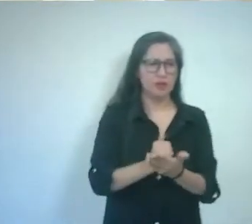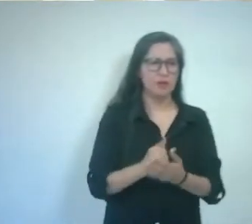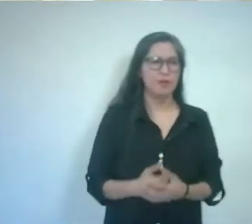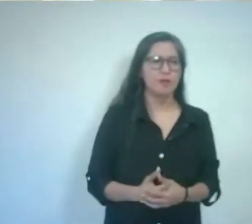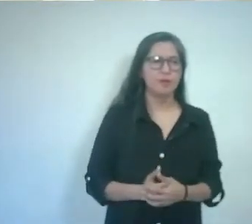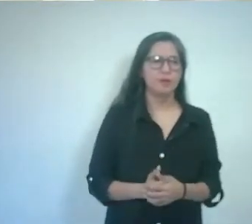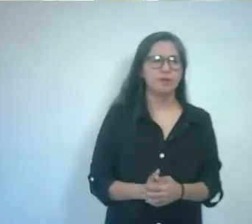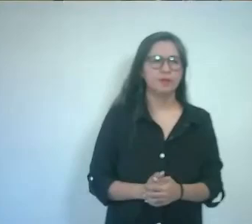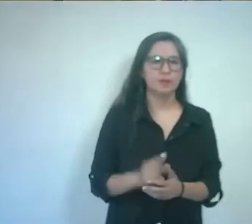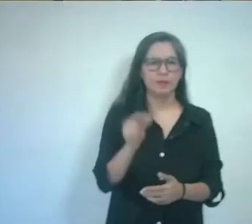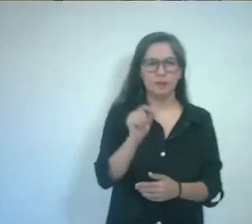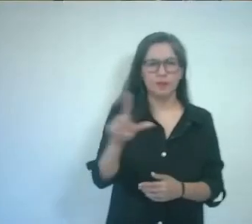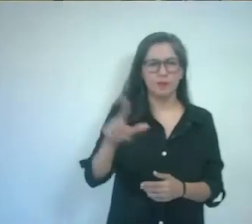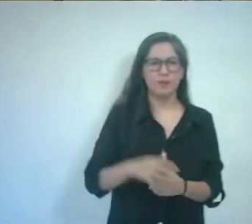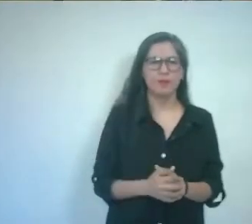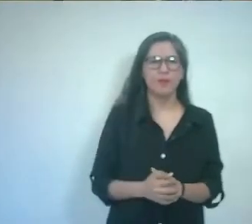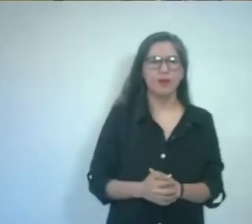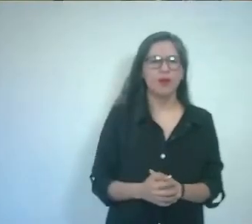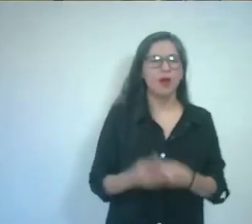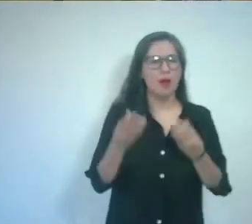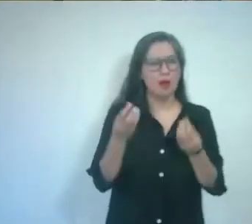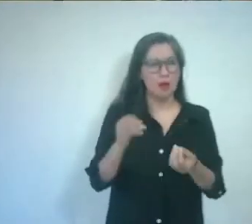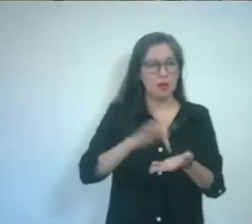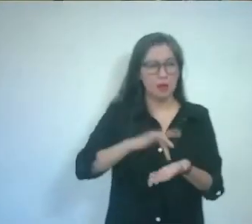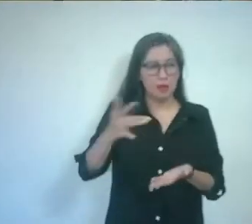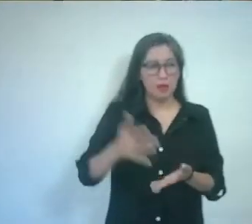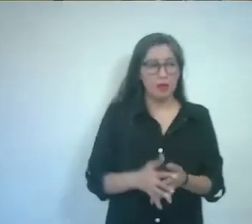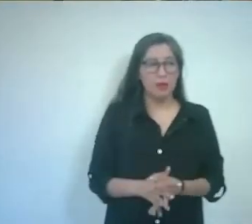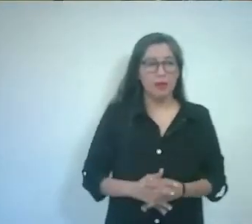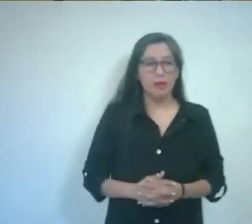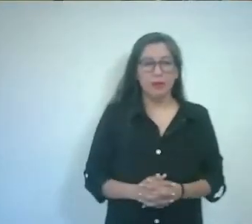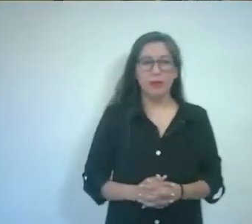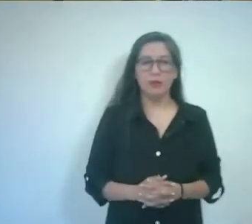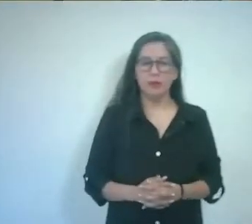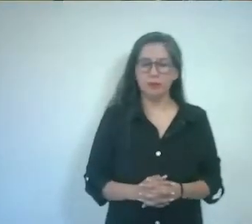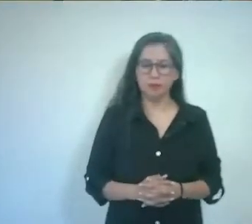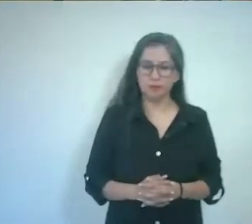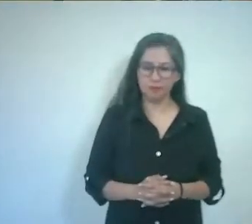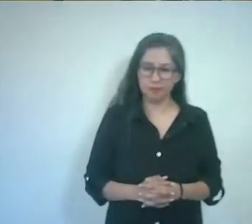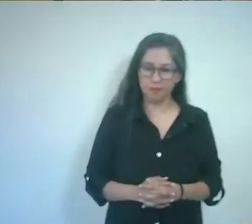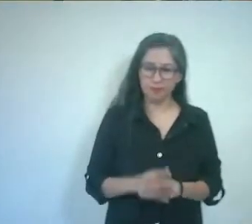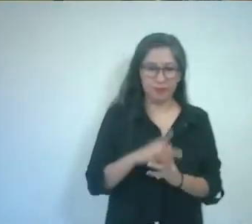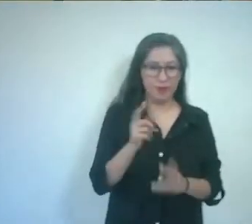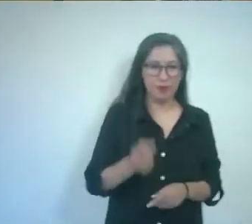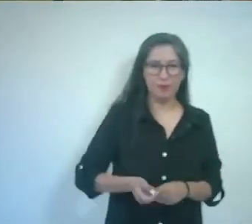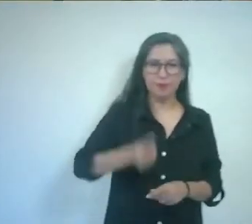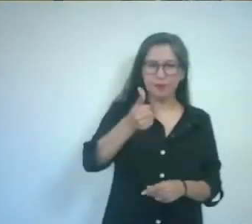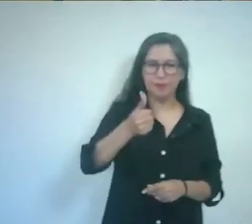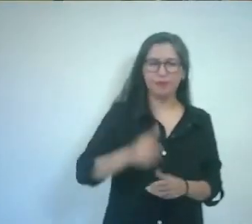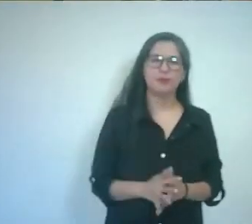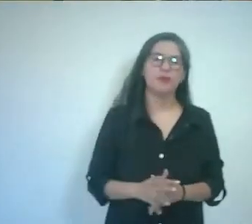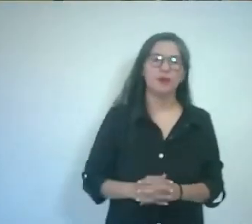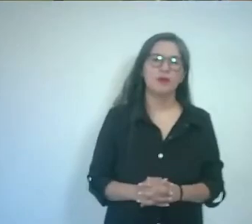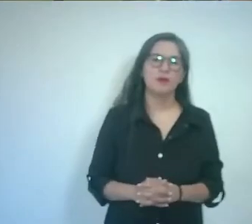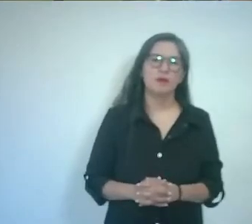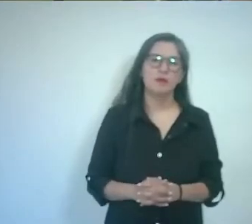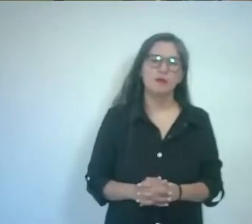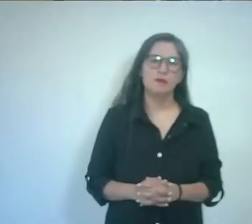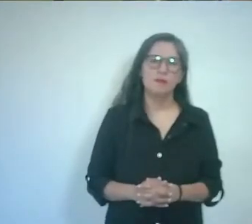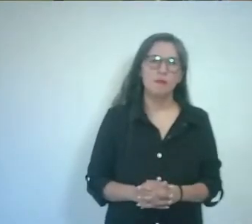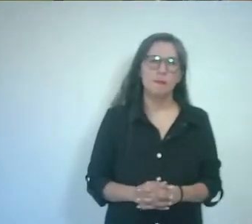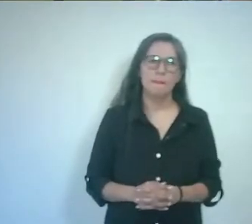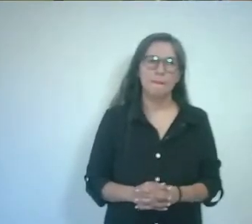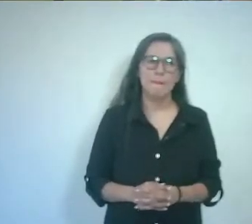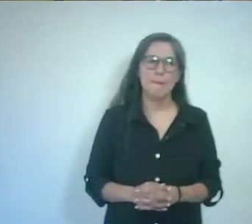Muchas gracias, con su permiso. Primero que nada, por mi conducto, el Partido